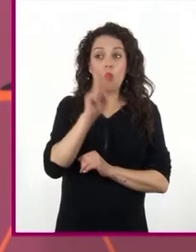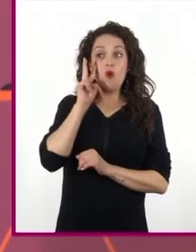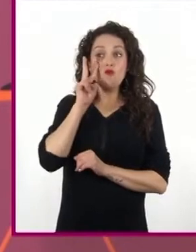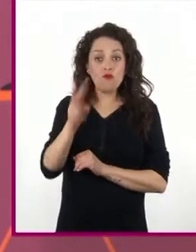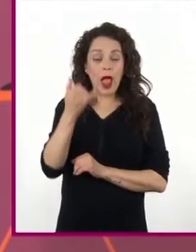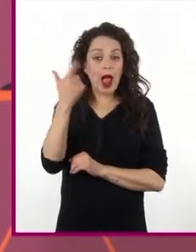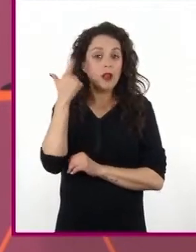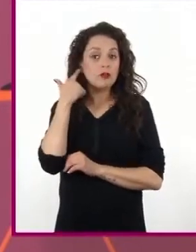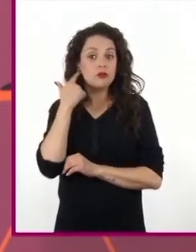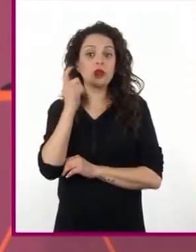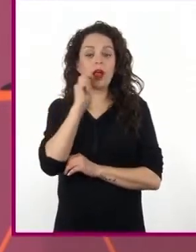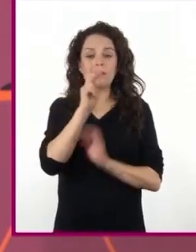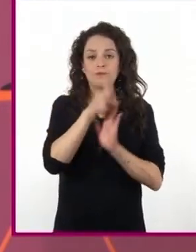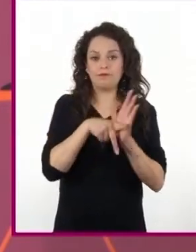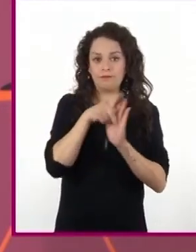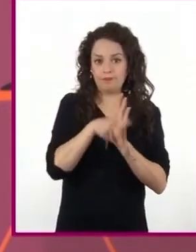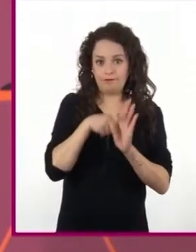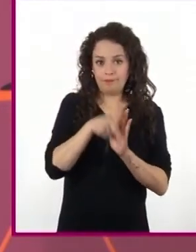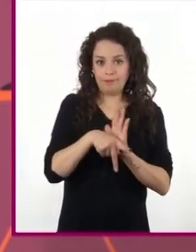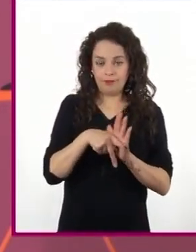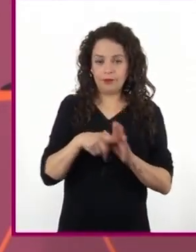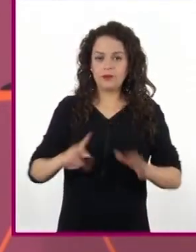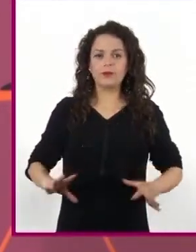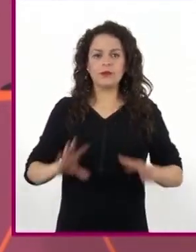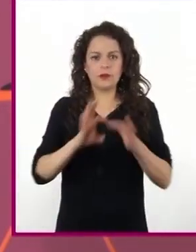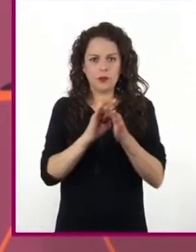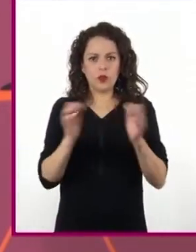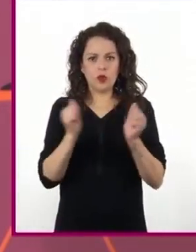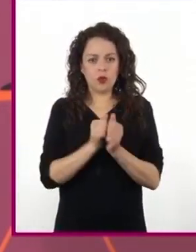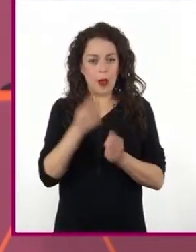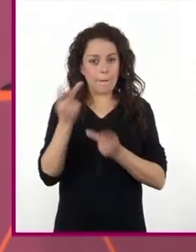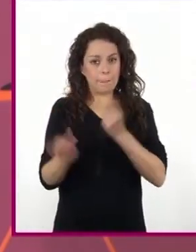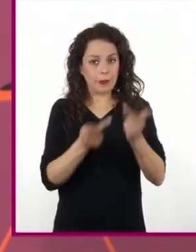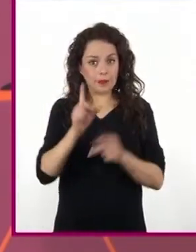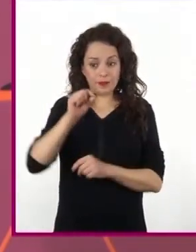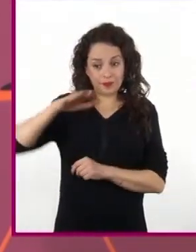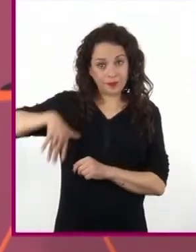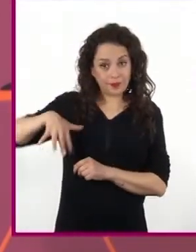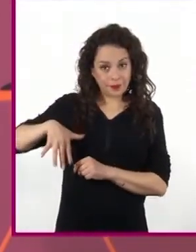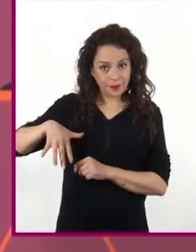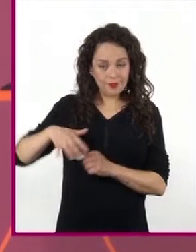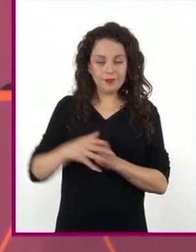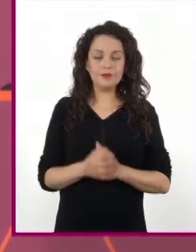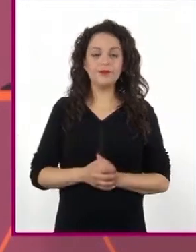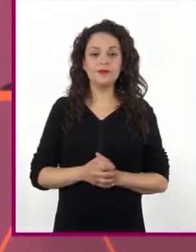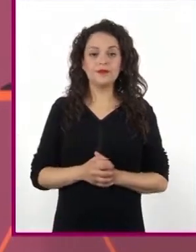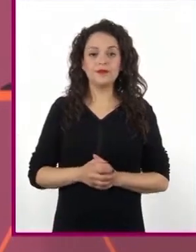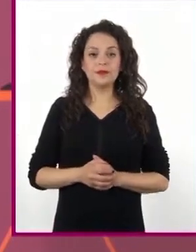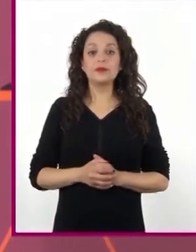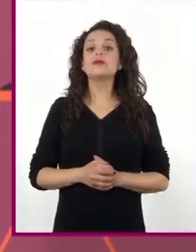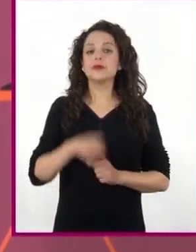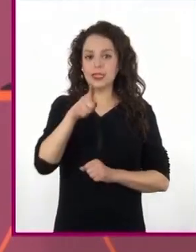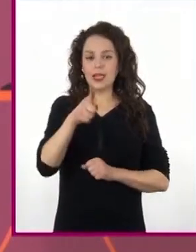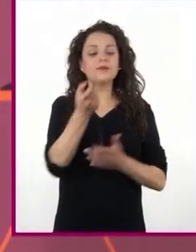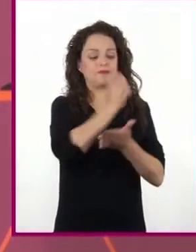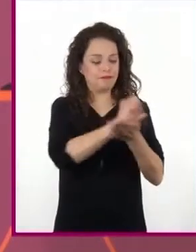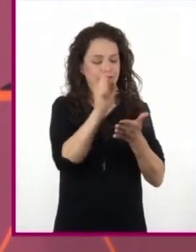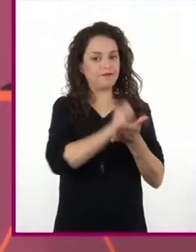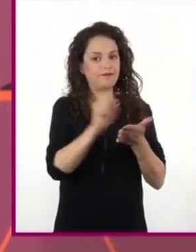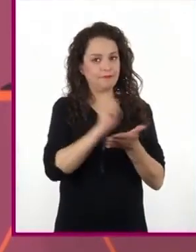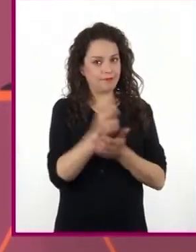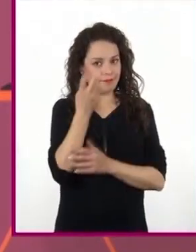el siguiente fragmento audiovisual. Relaciónenlo con las preguntas mencionadas hace un momento y tomen nota al respecto.